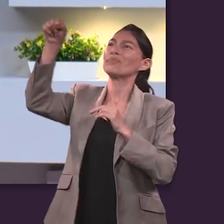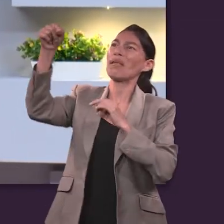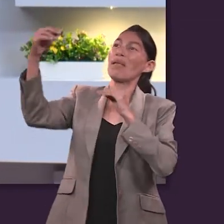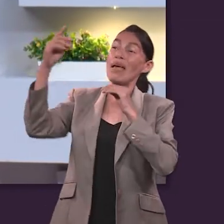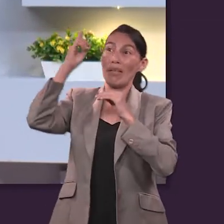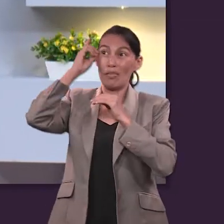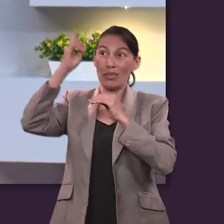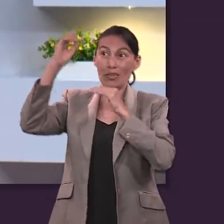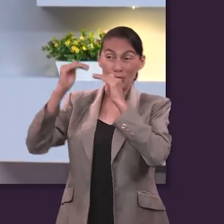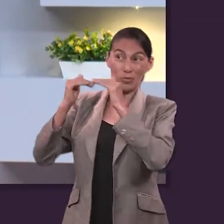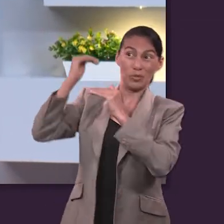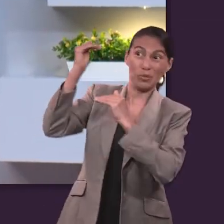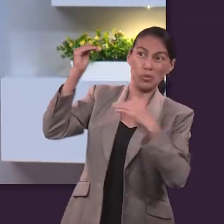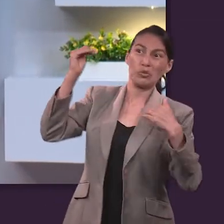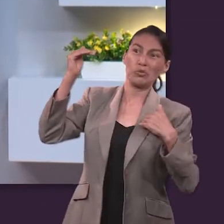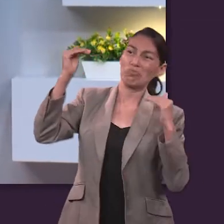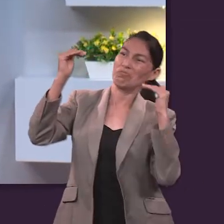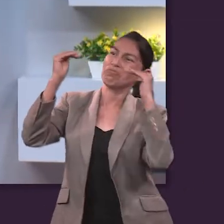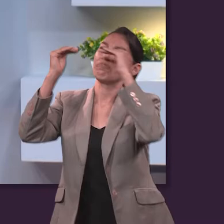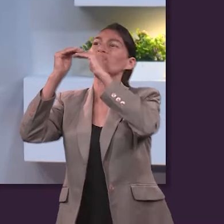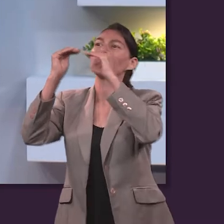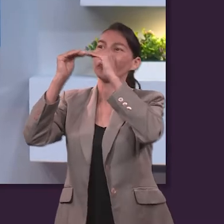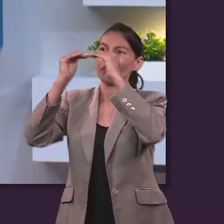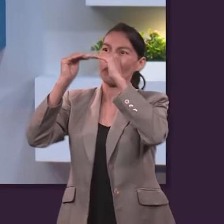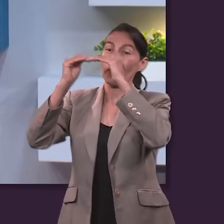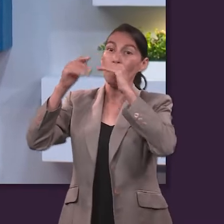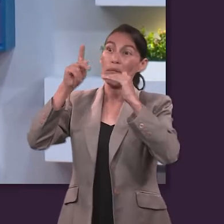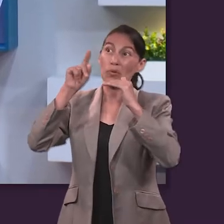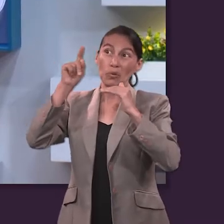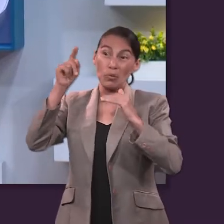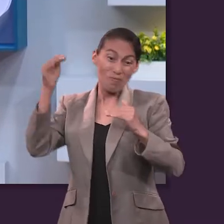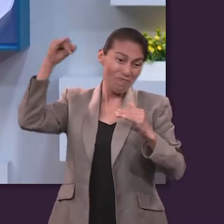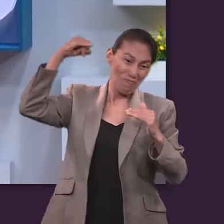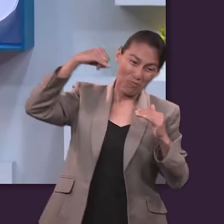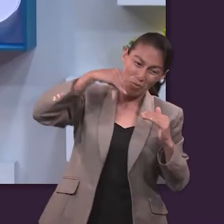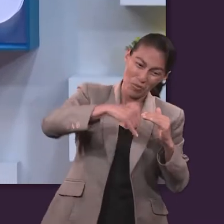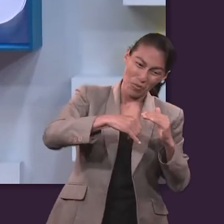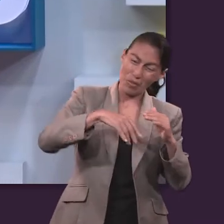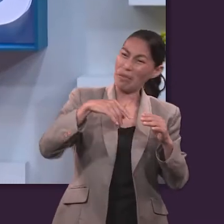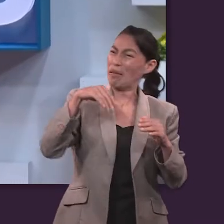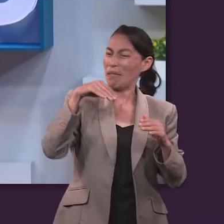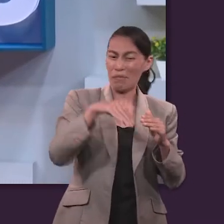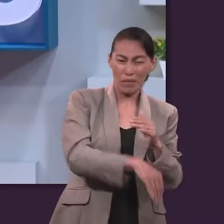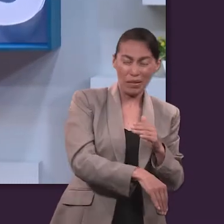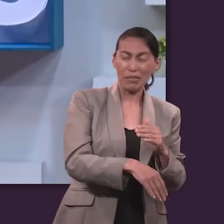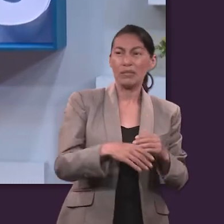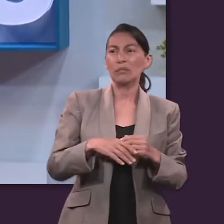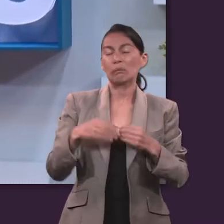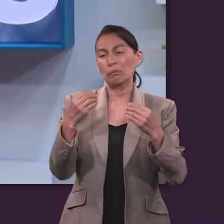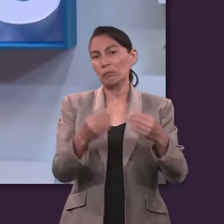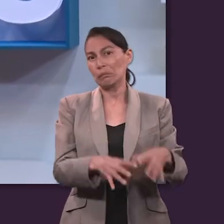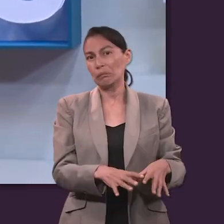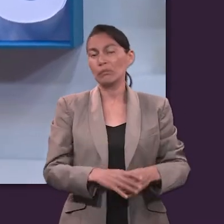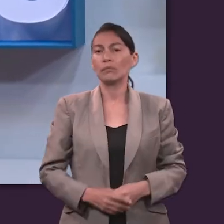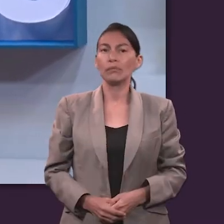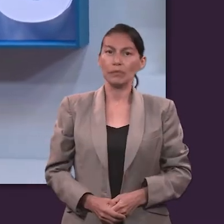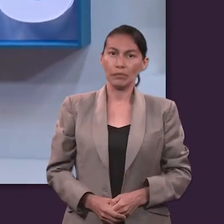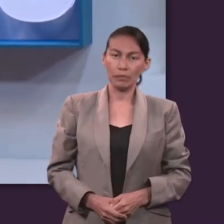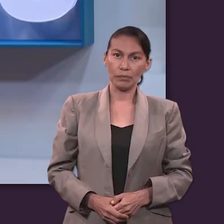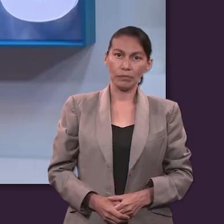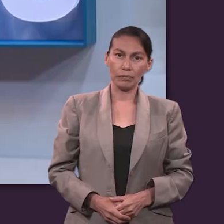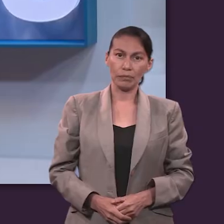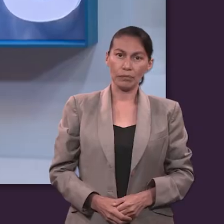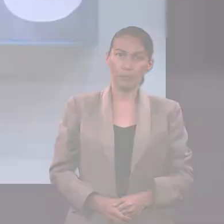alturas de las nubes subiré y seré semejante al Altísimo. Mas tú, derribado eres hasta el Seol, a los lados